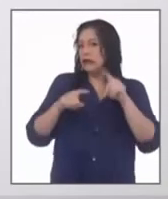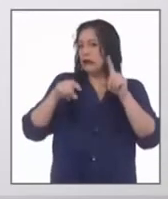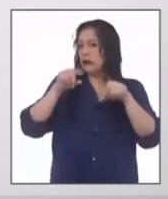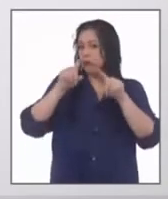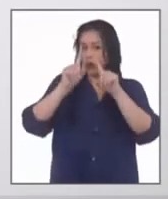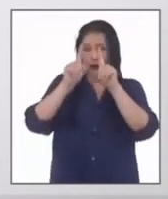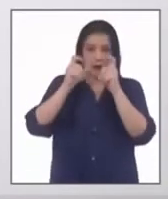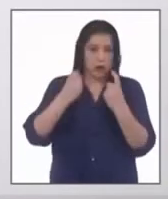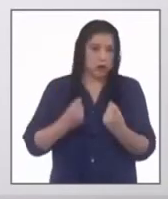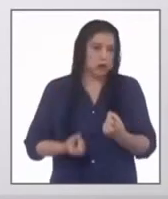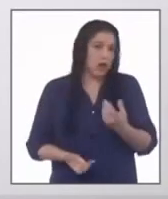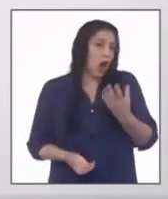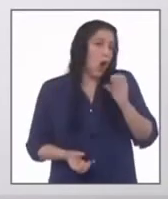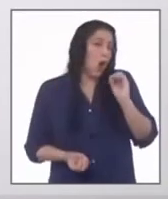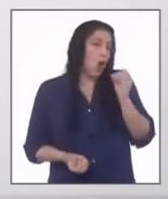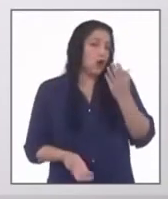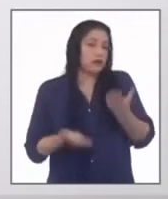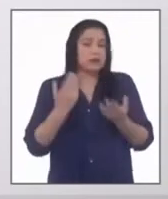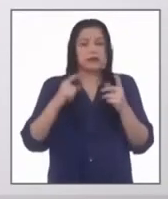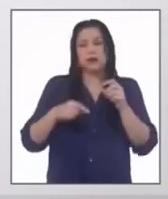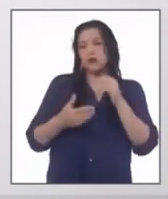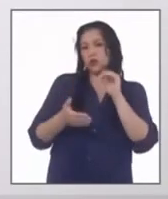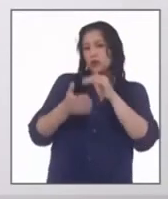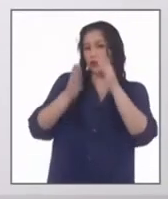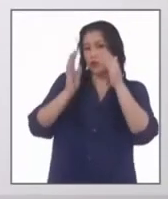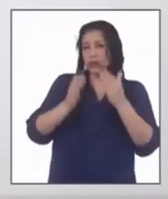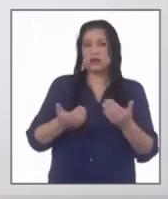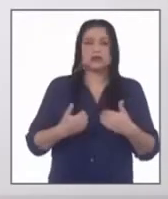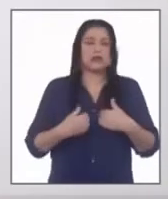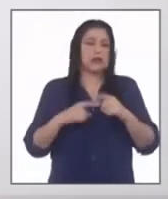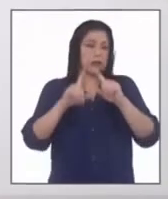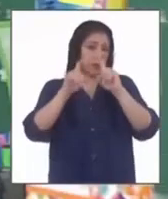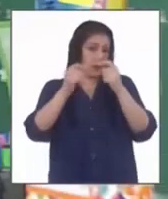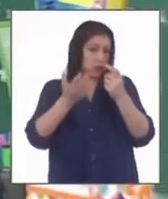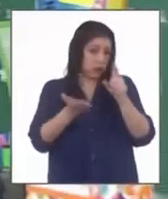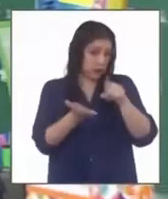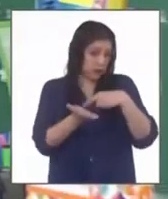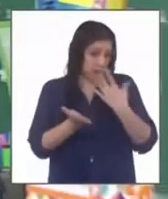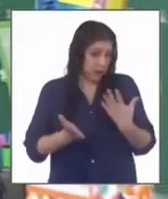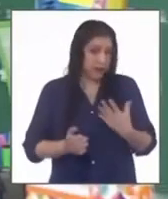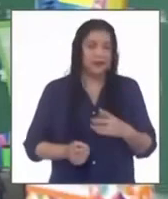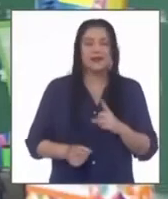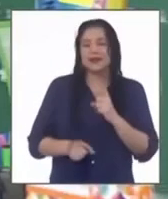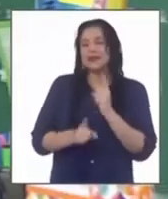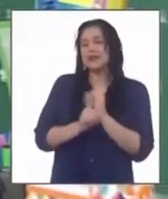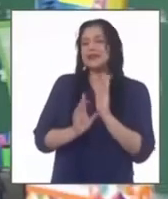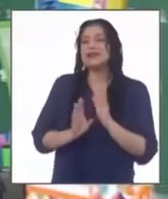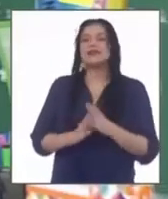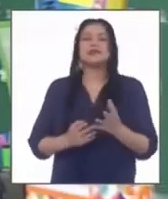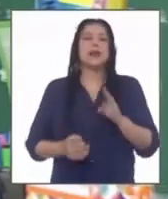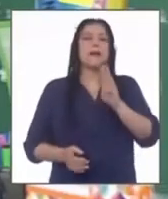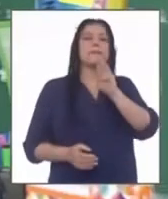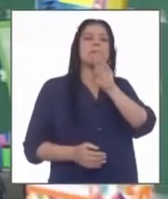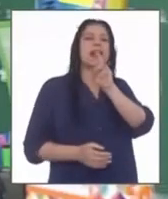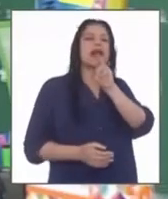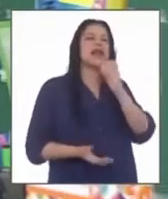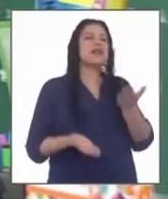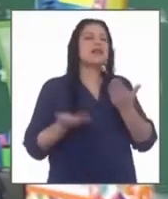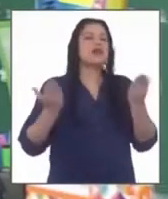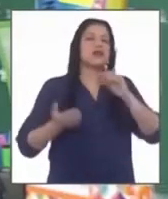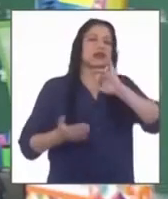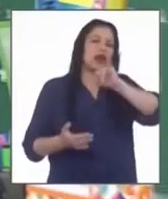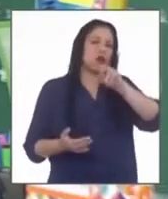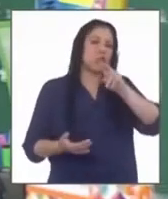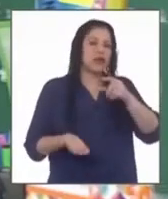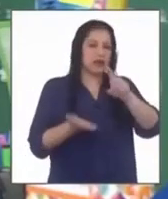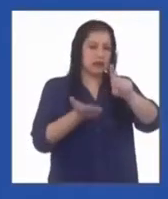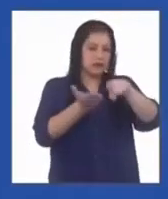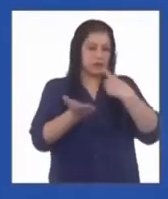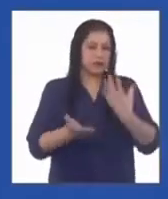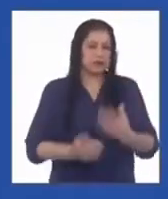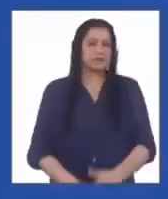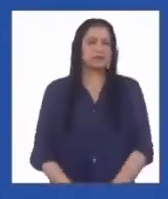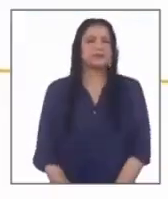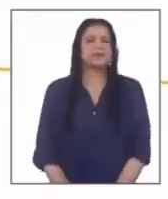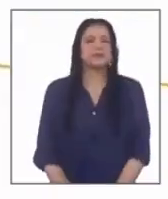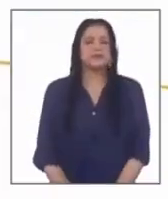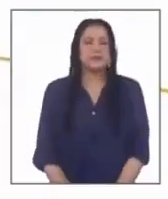pregunta. ¿O alguno de sus compañeros quizá tenga alguna pregunta? Sí, profesora, justo Brian desde Junín nos envió un mensaje.